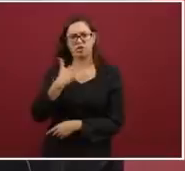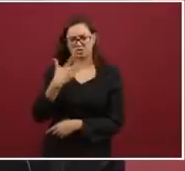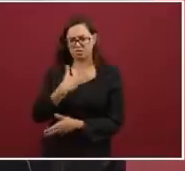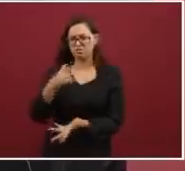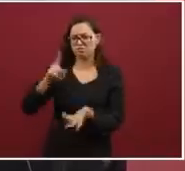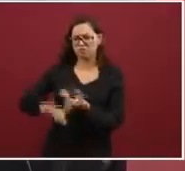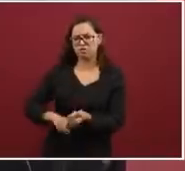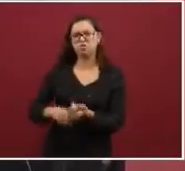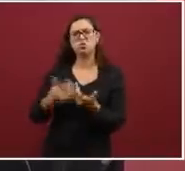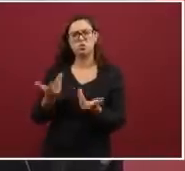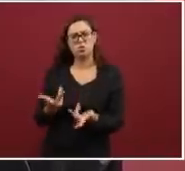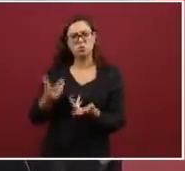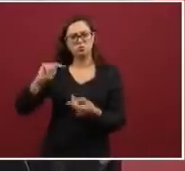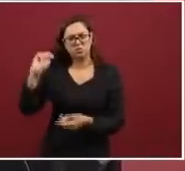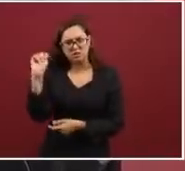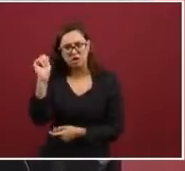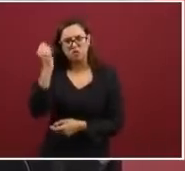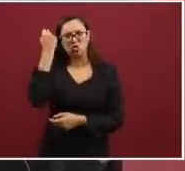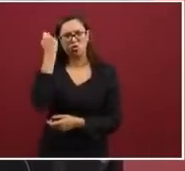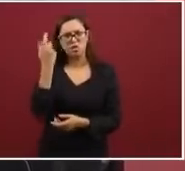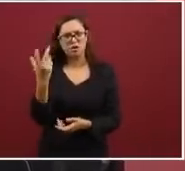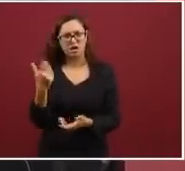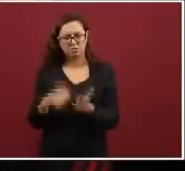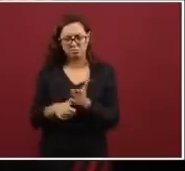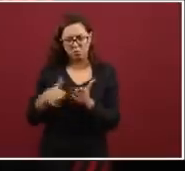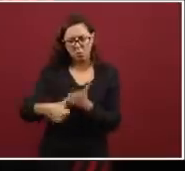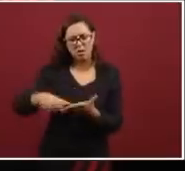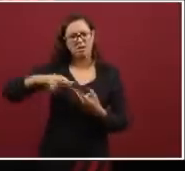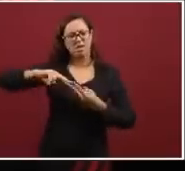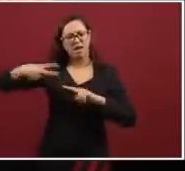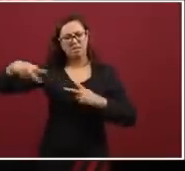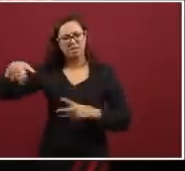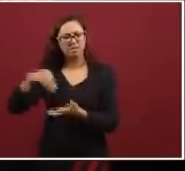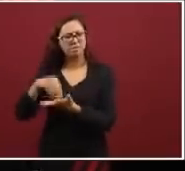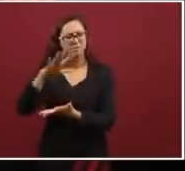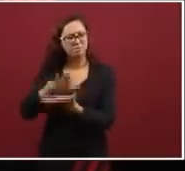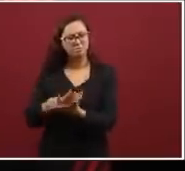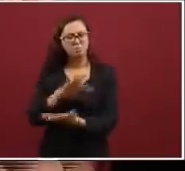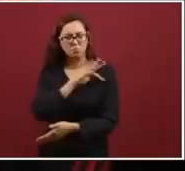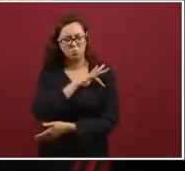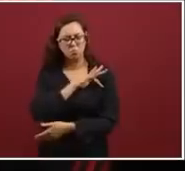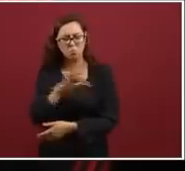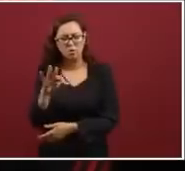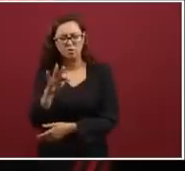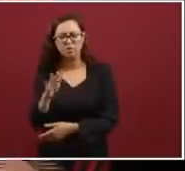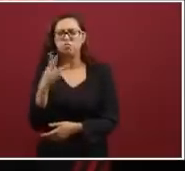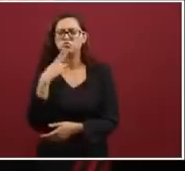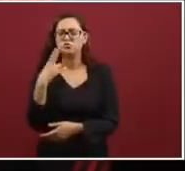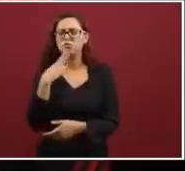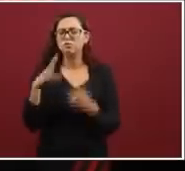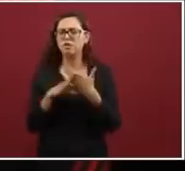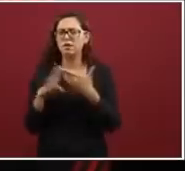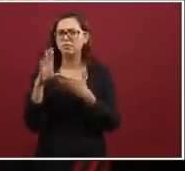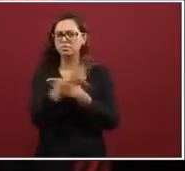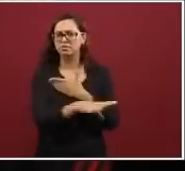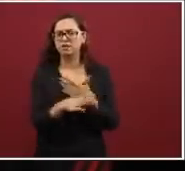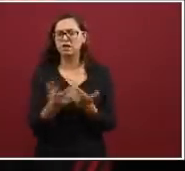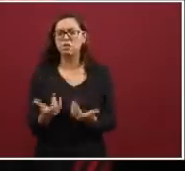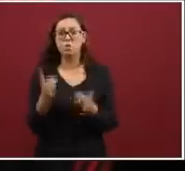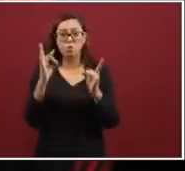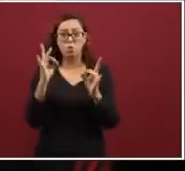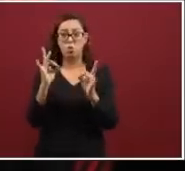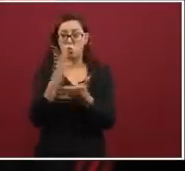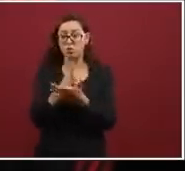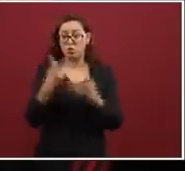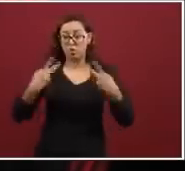de registros de tecnología puede evitarlo y está demostrado. Muchísimos delitos, no solamente el de la desaparición